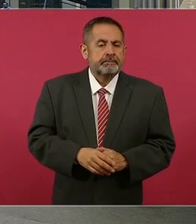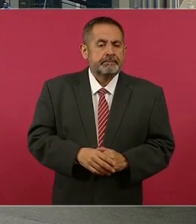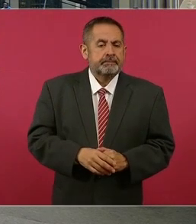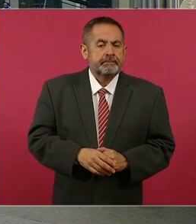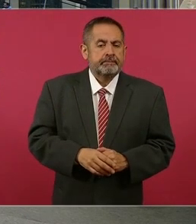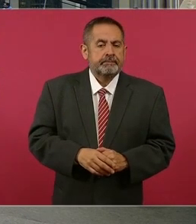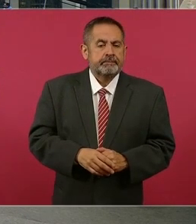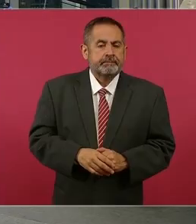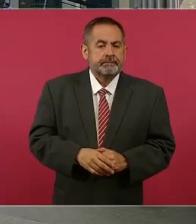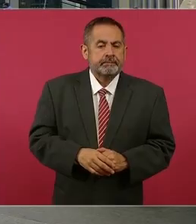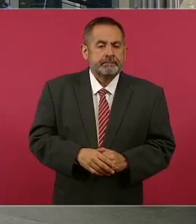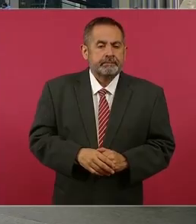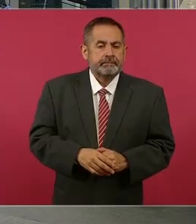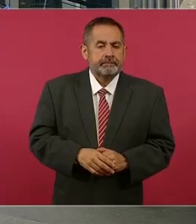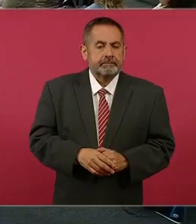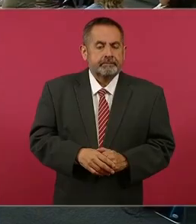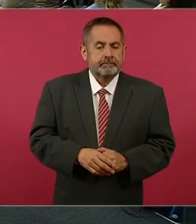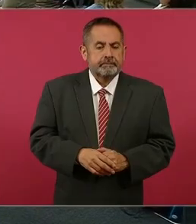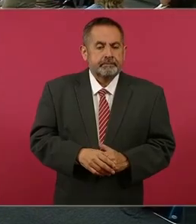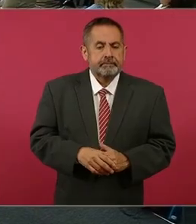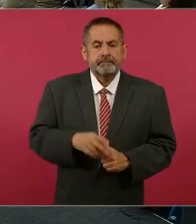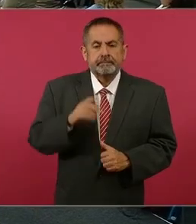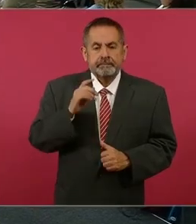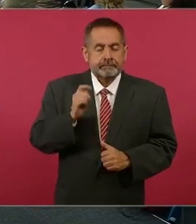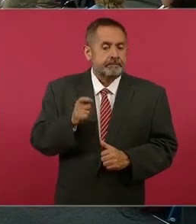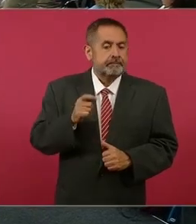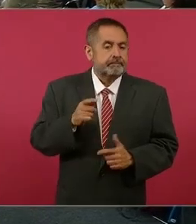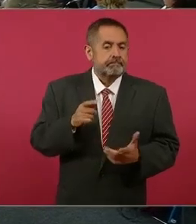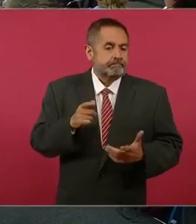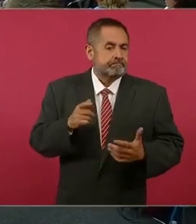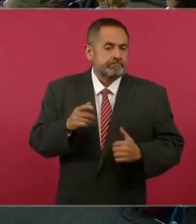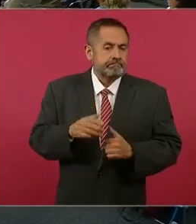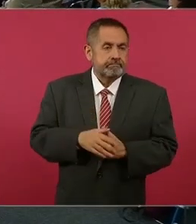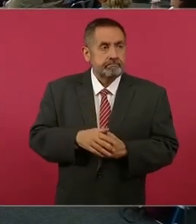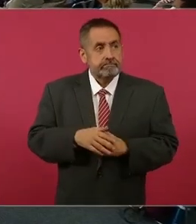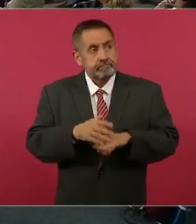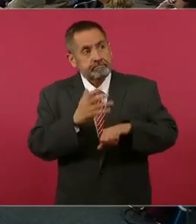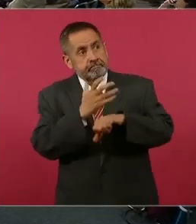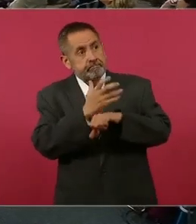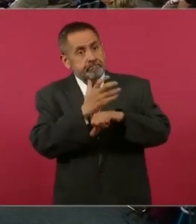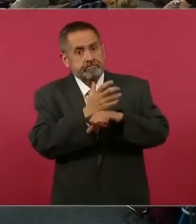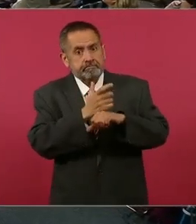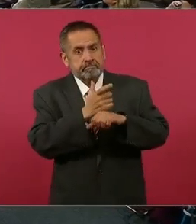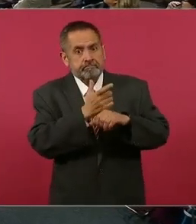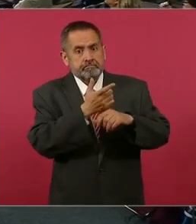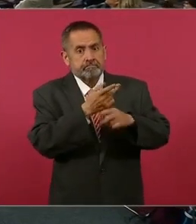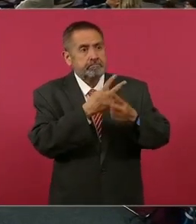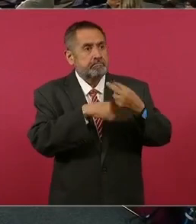que por el crecimiento de Estados Unidos